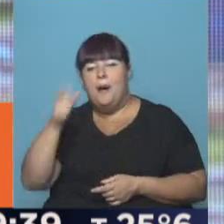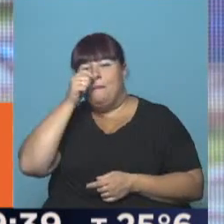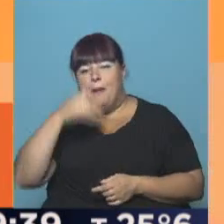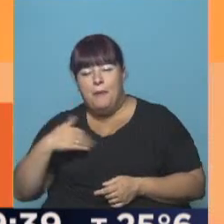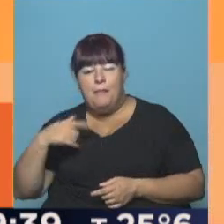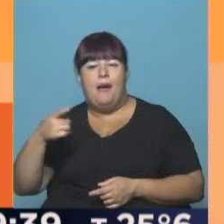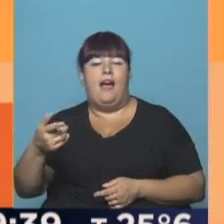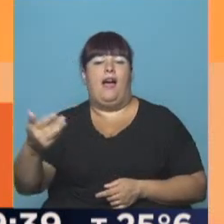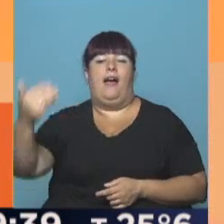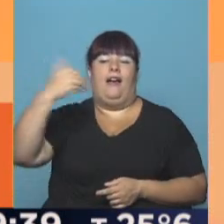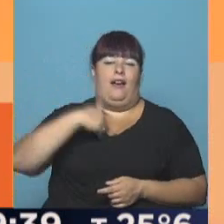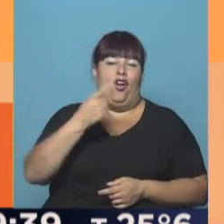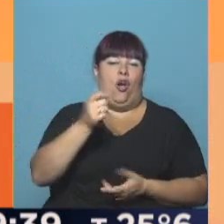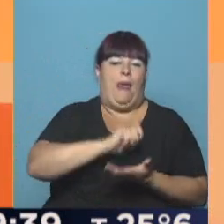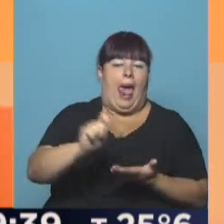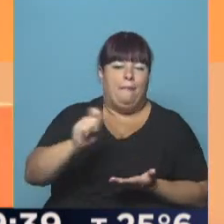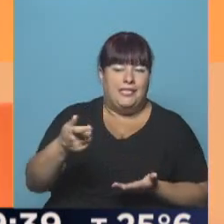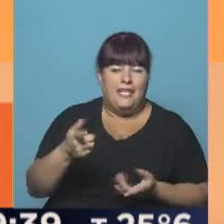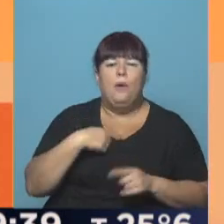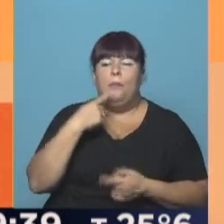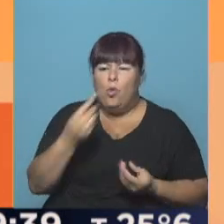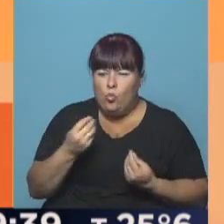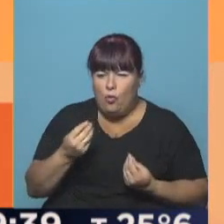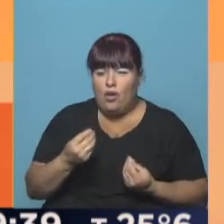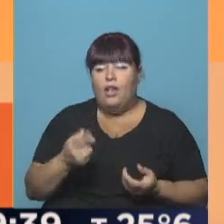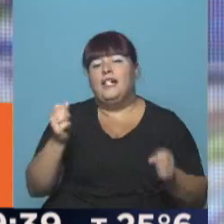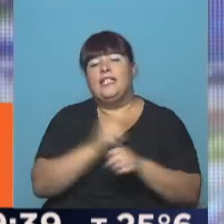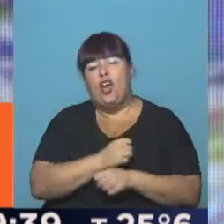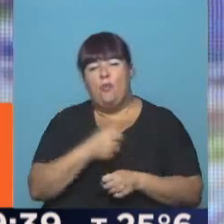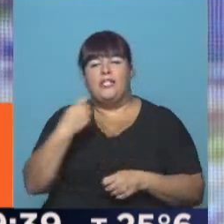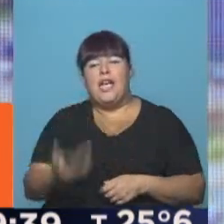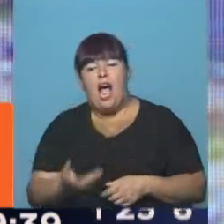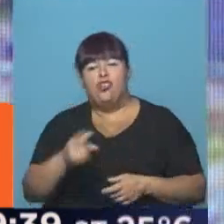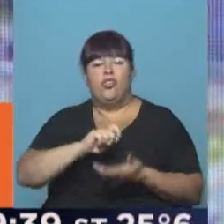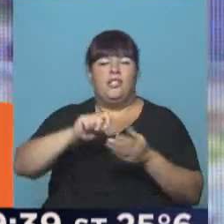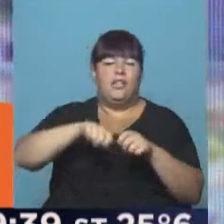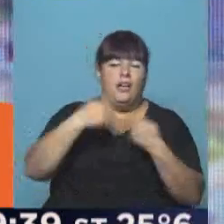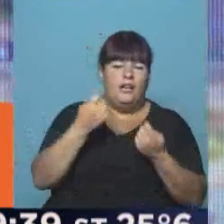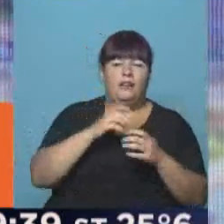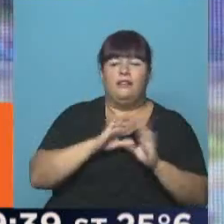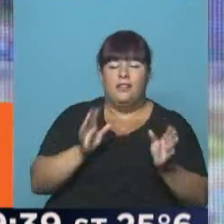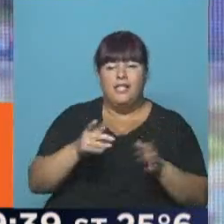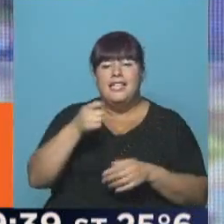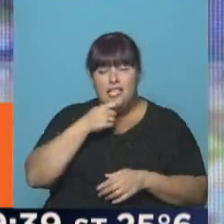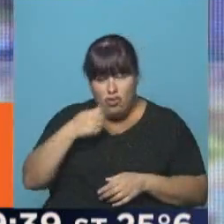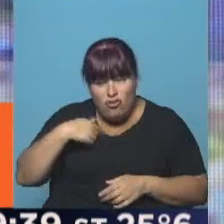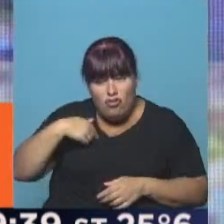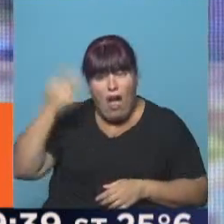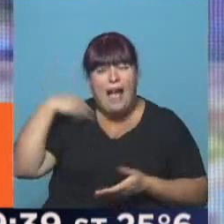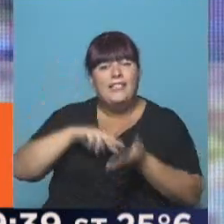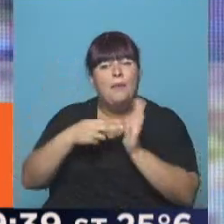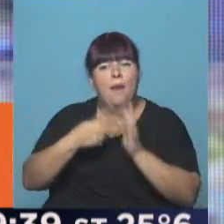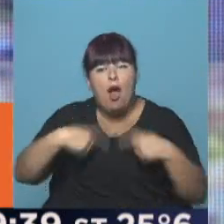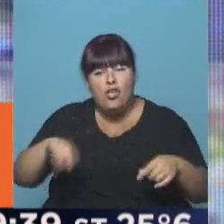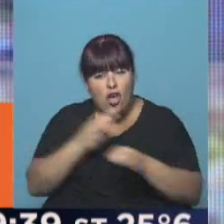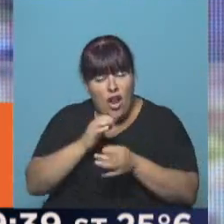que compra una pluma una lapicera y cuando le preguntas Por qué se le rompió se le cayó la pluma se le hizo una banana cuando yo tenía un problema con un